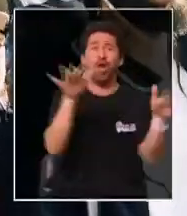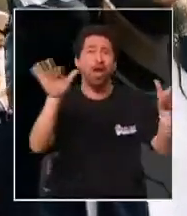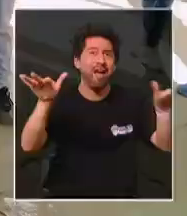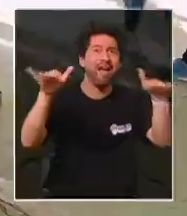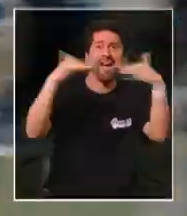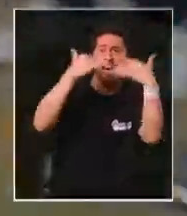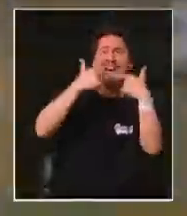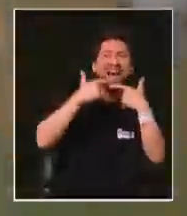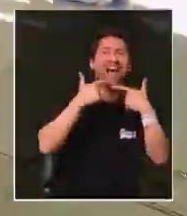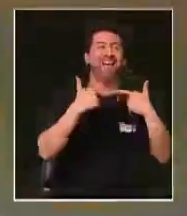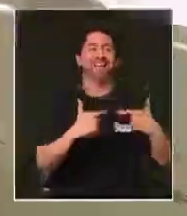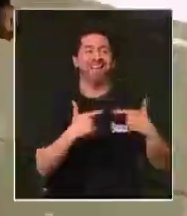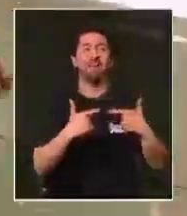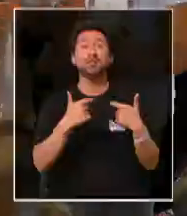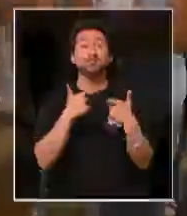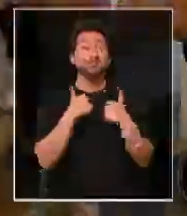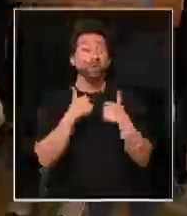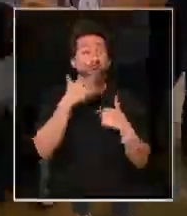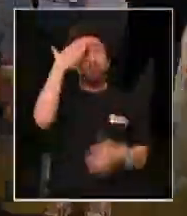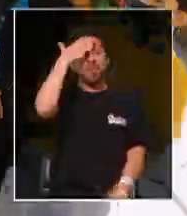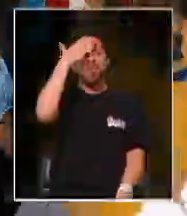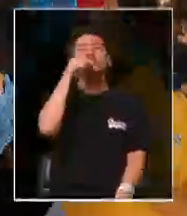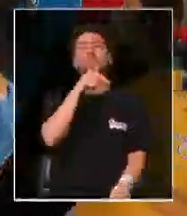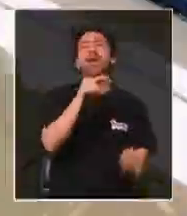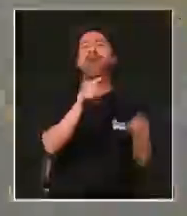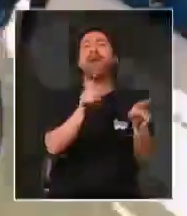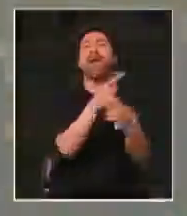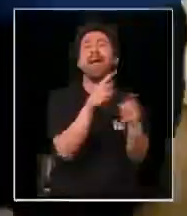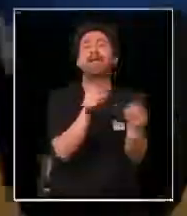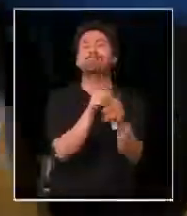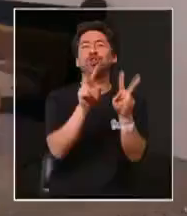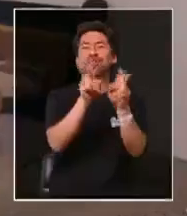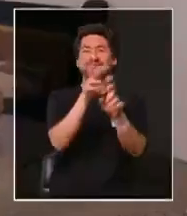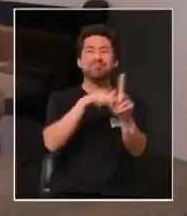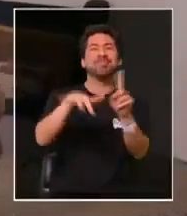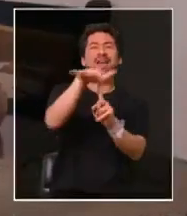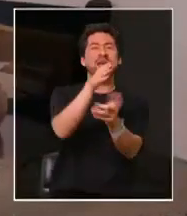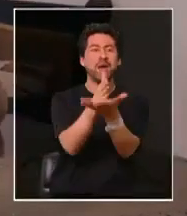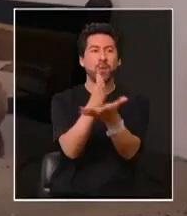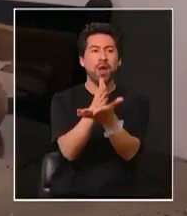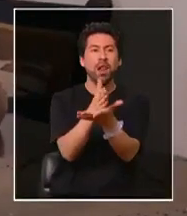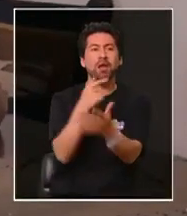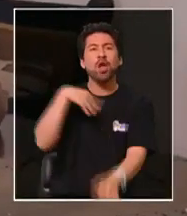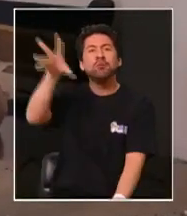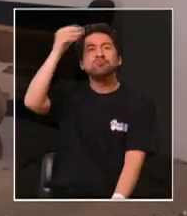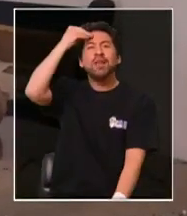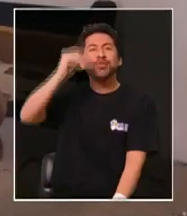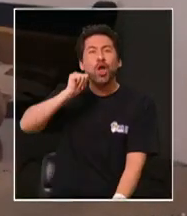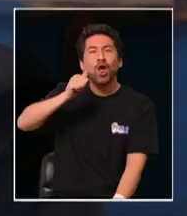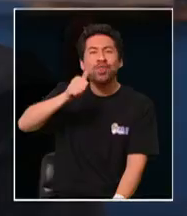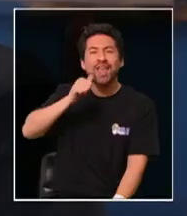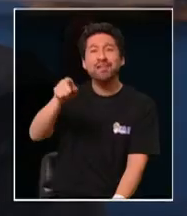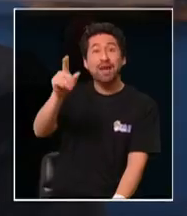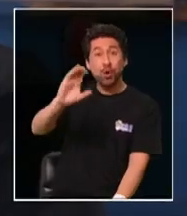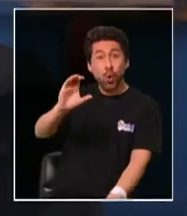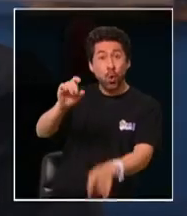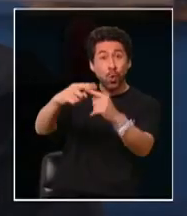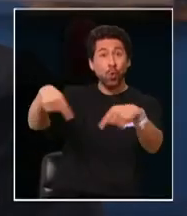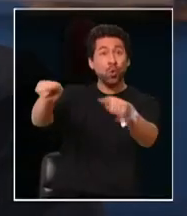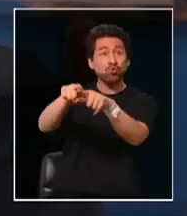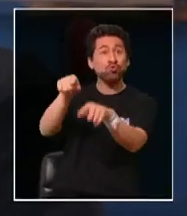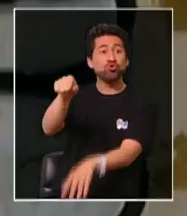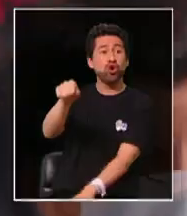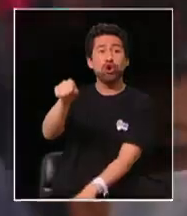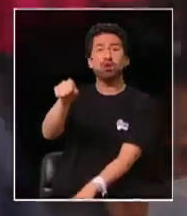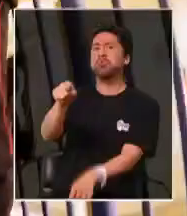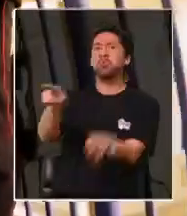todos perplejos. Se preocupó de hacer una canción en el entorno de su colegio. Me inspiré en el día a día. Mi curso Encuentro que son todo